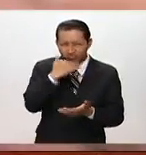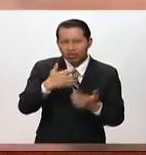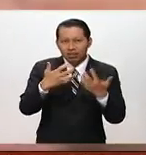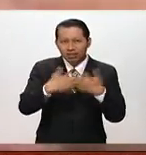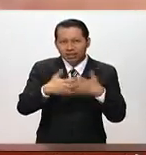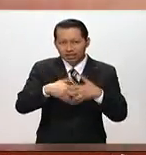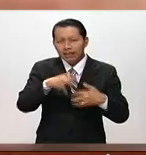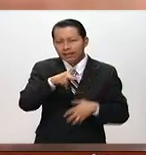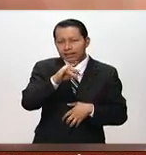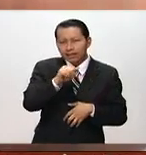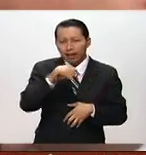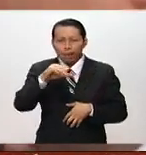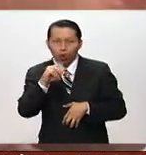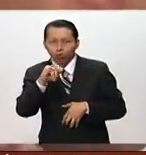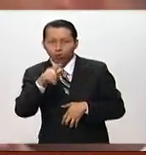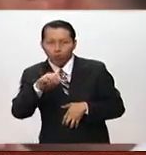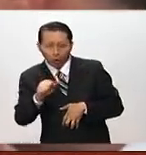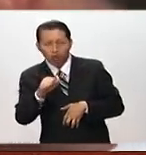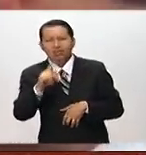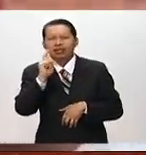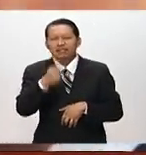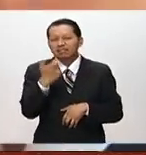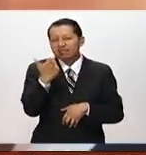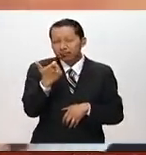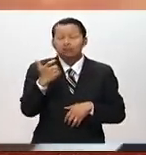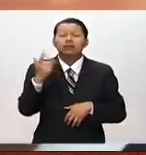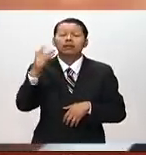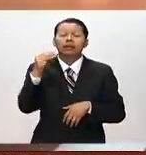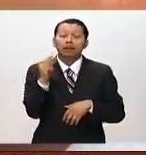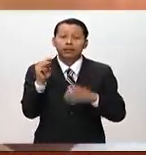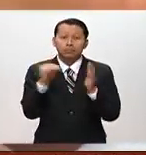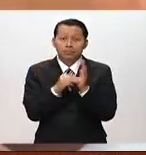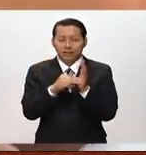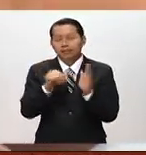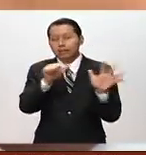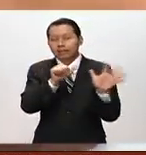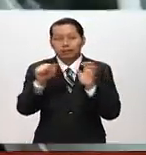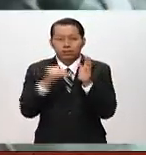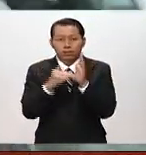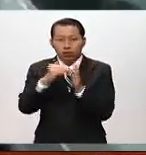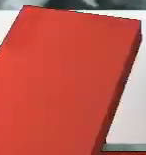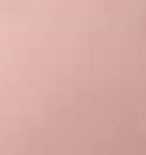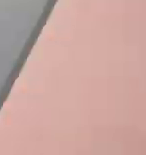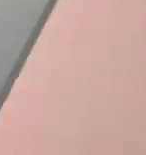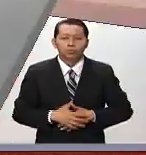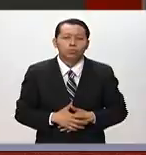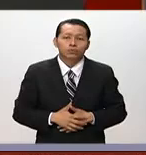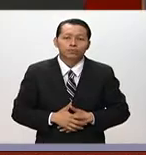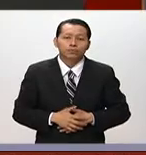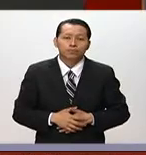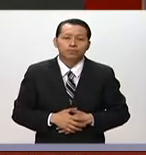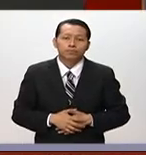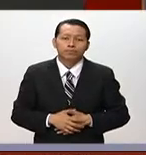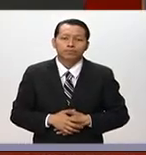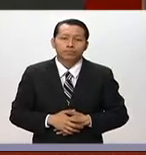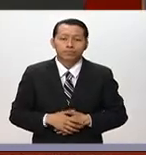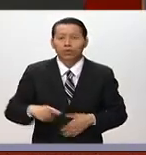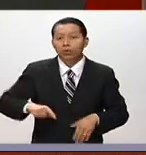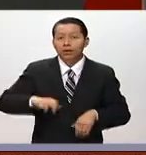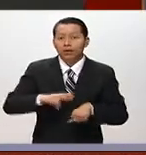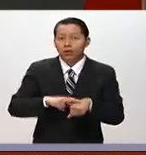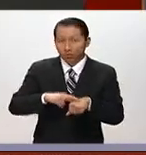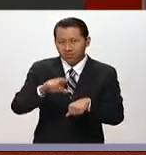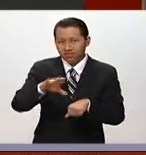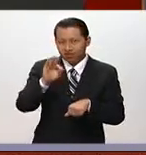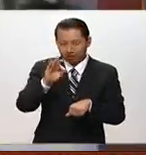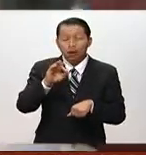Kia Motors por un monto superior a los 3.600 millones de pesos. El gobernador electo